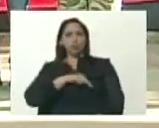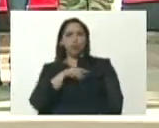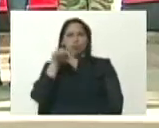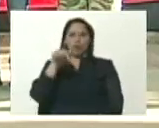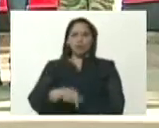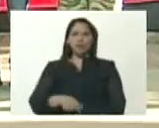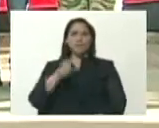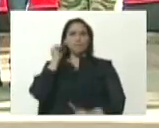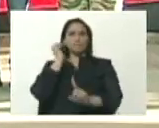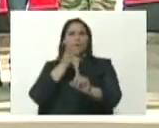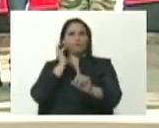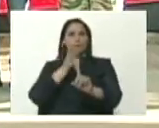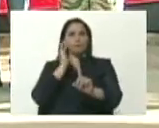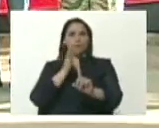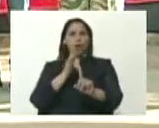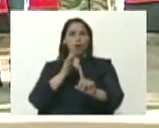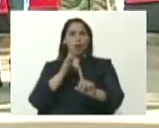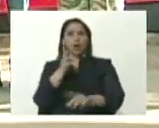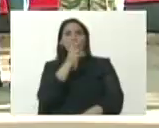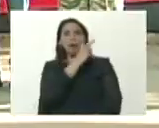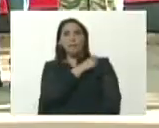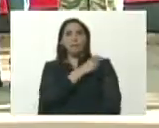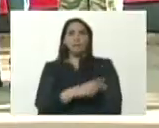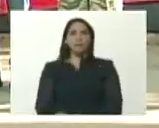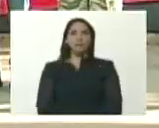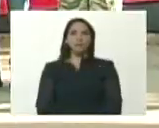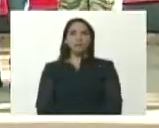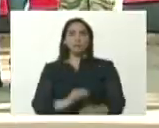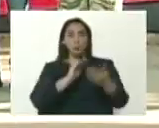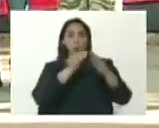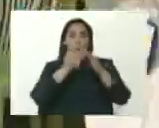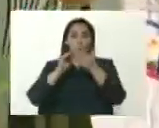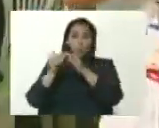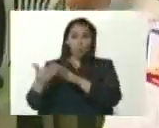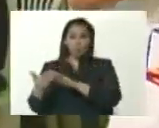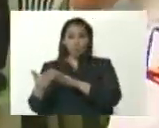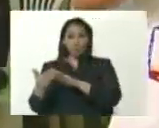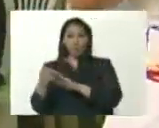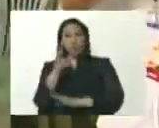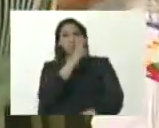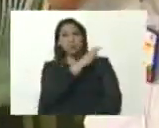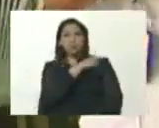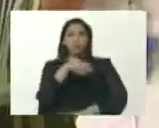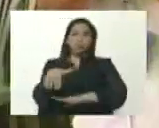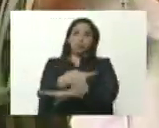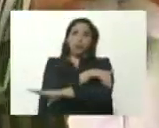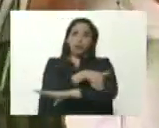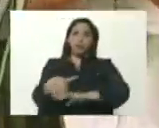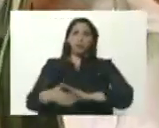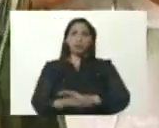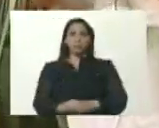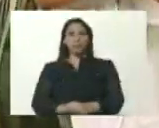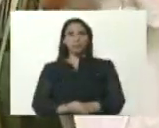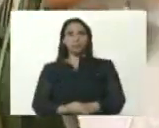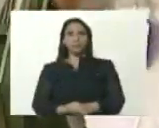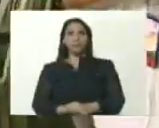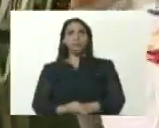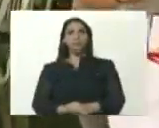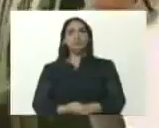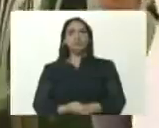en asamblea, los jefes de comunidades, los jefes de calles,